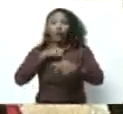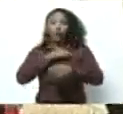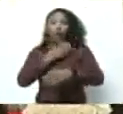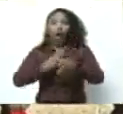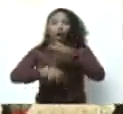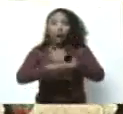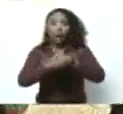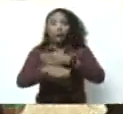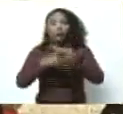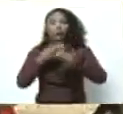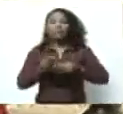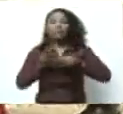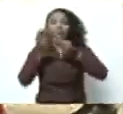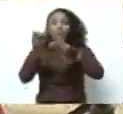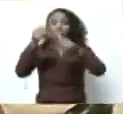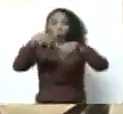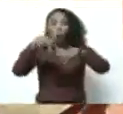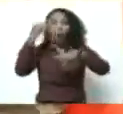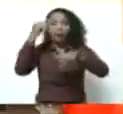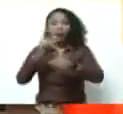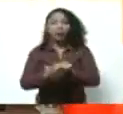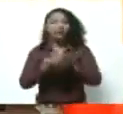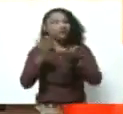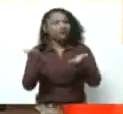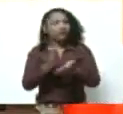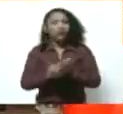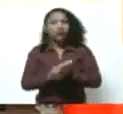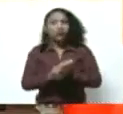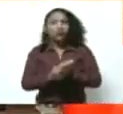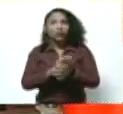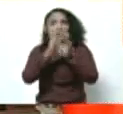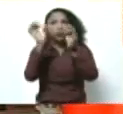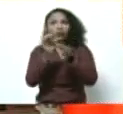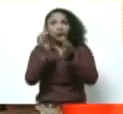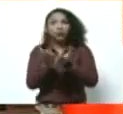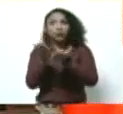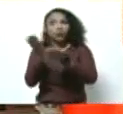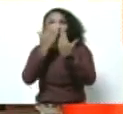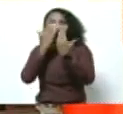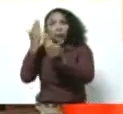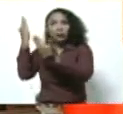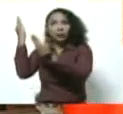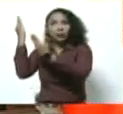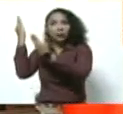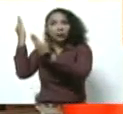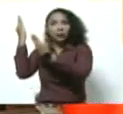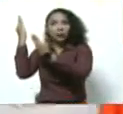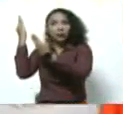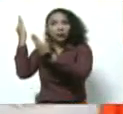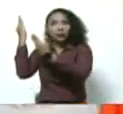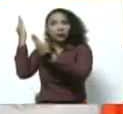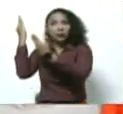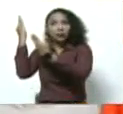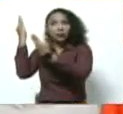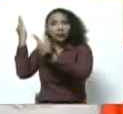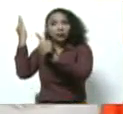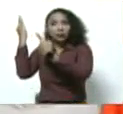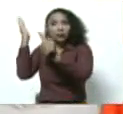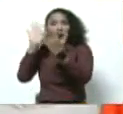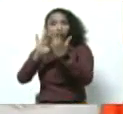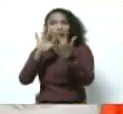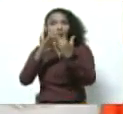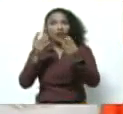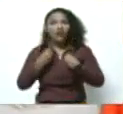entrega el día de hoy de donativos. Se pueden ver mientras estamos nosotros haciendo este pase en